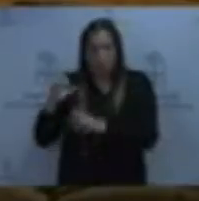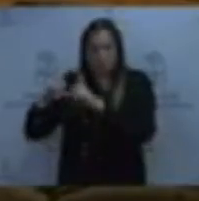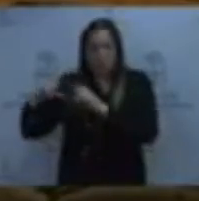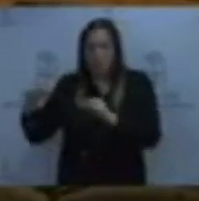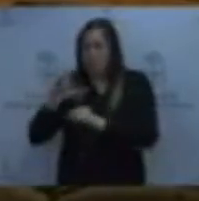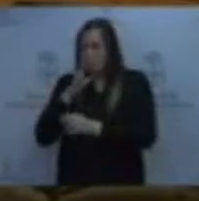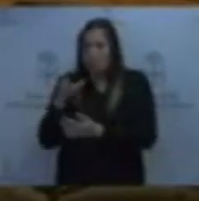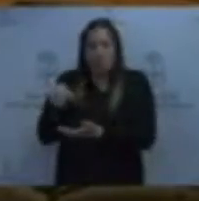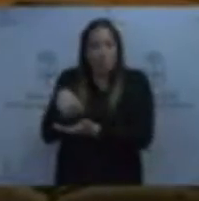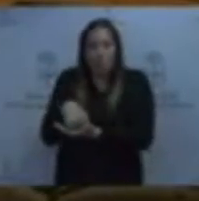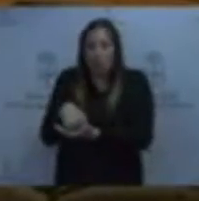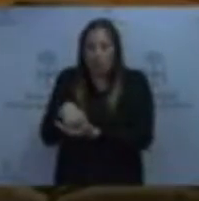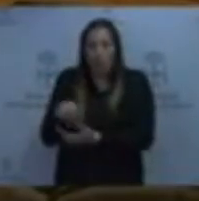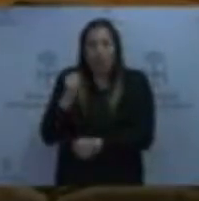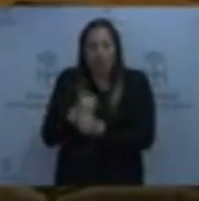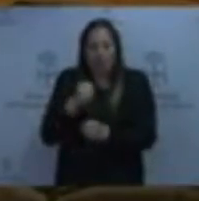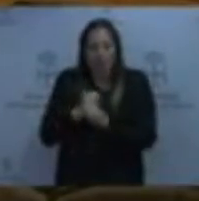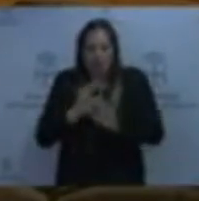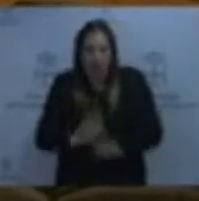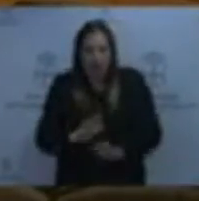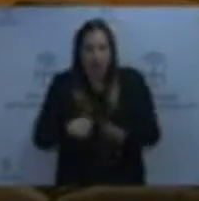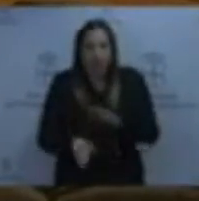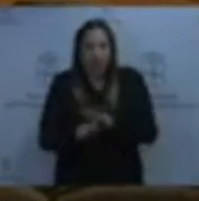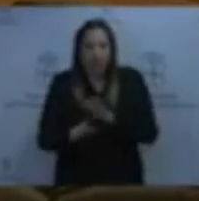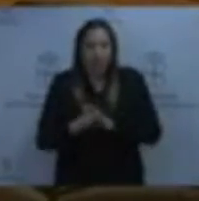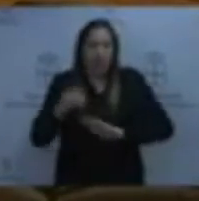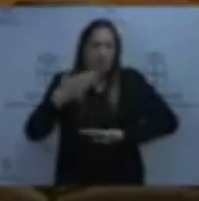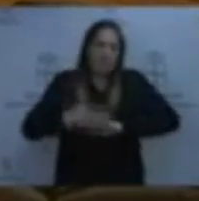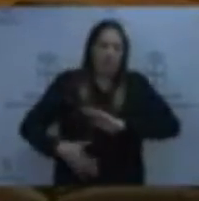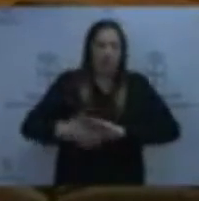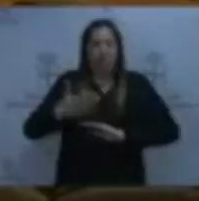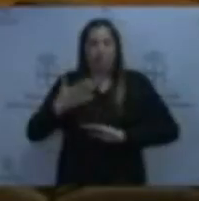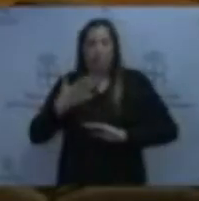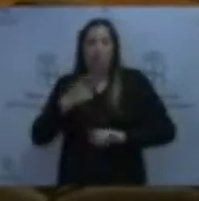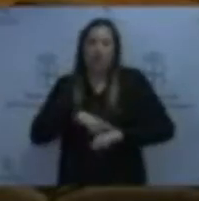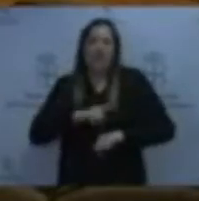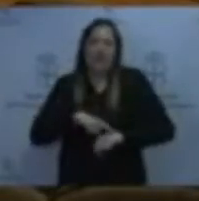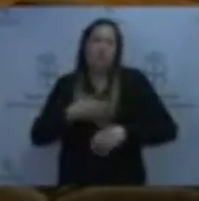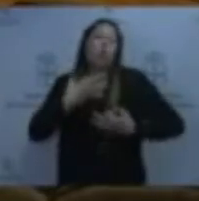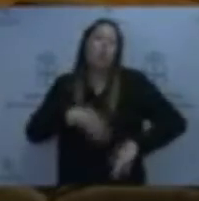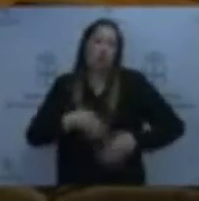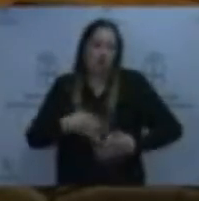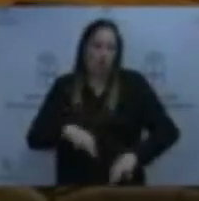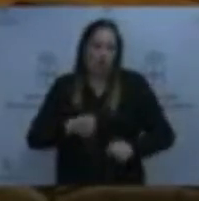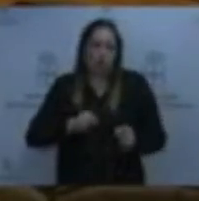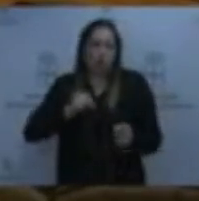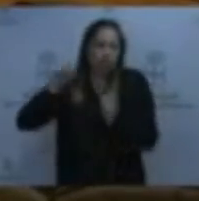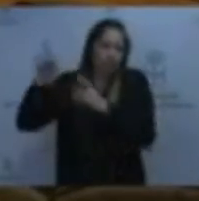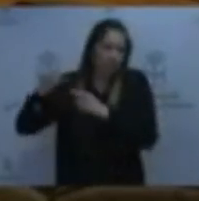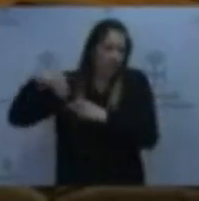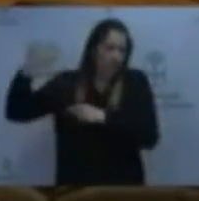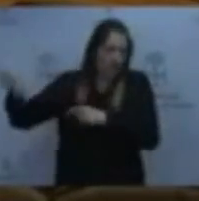certeza de poderse quedar a trabajar aquí en un plazo de tiempo razonable, ¿no? Pues bien